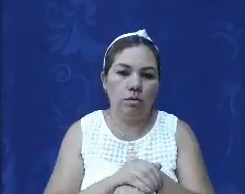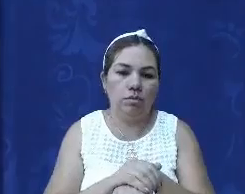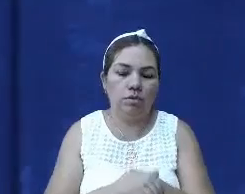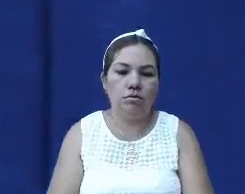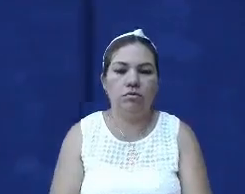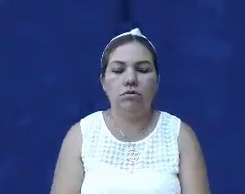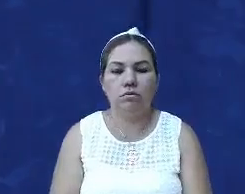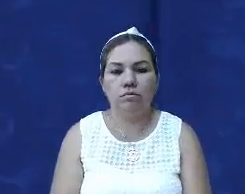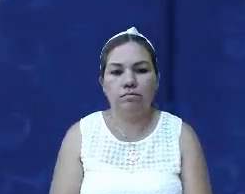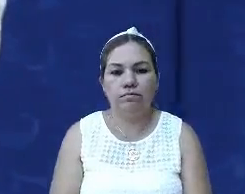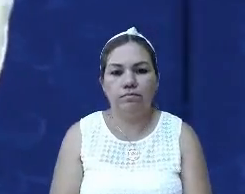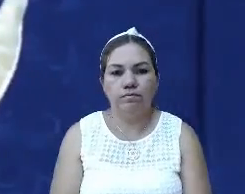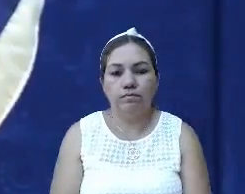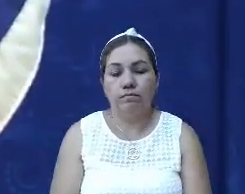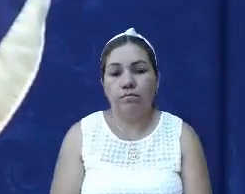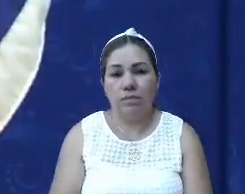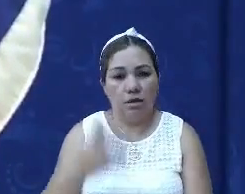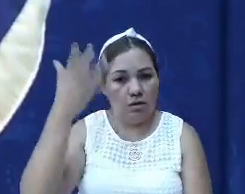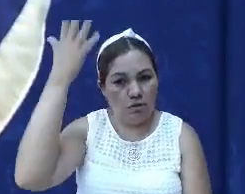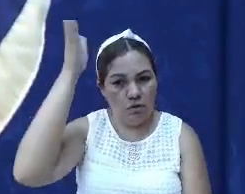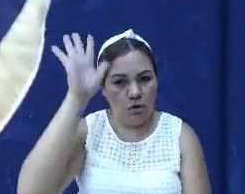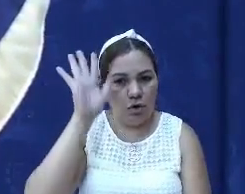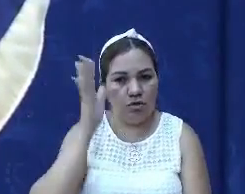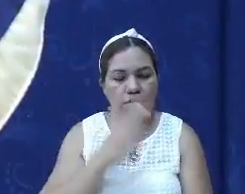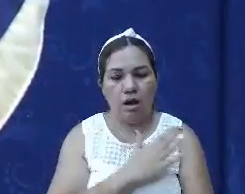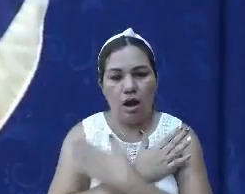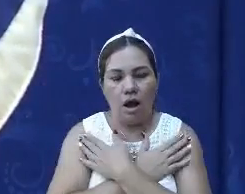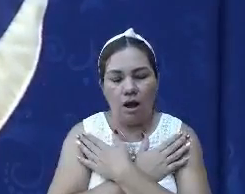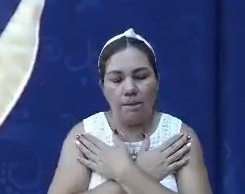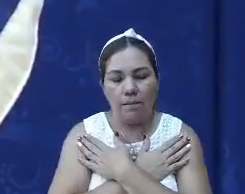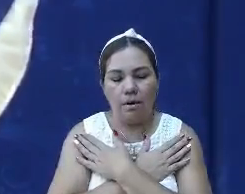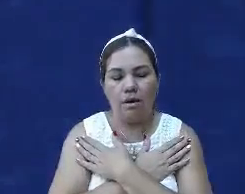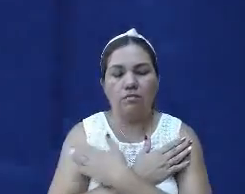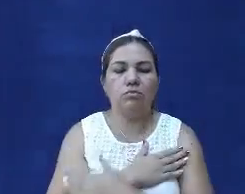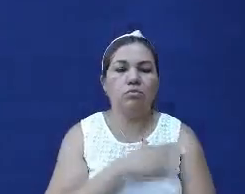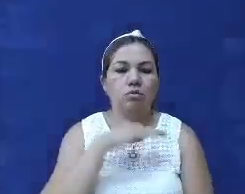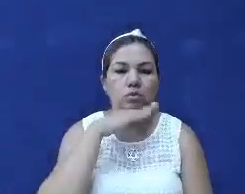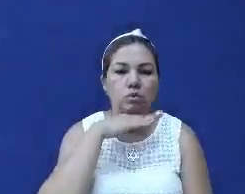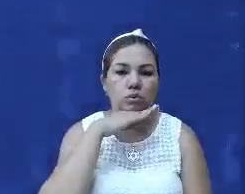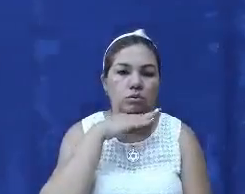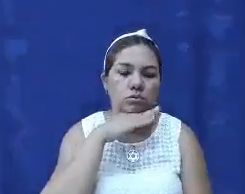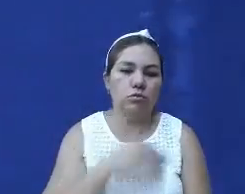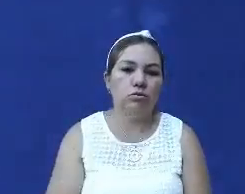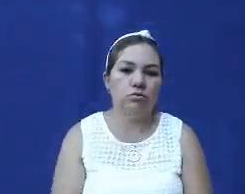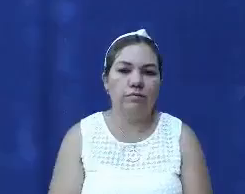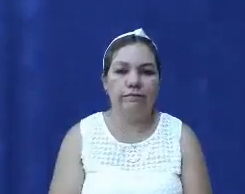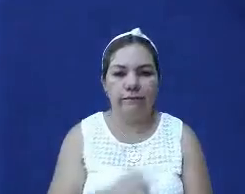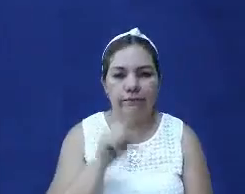tanto, ¿quieres que te diga o no te digo? Si Dios te ama tanto, tanto, tanto, tanto, y voy a